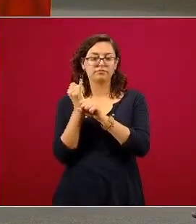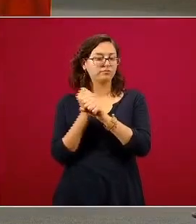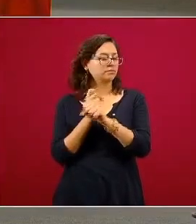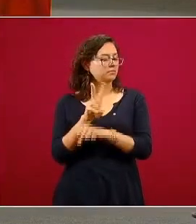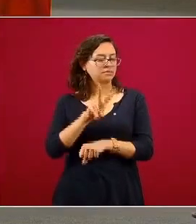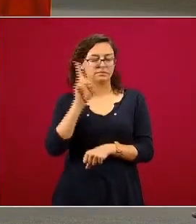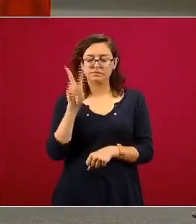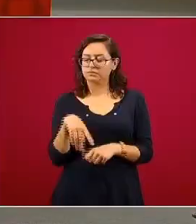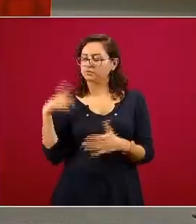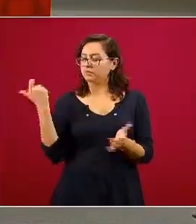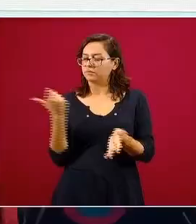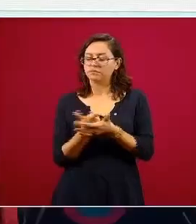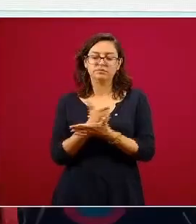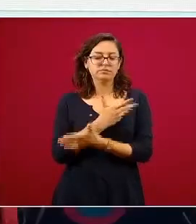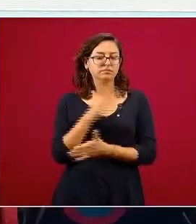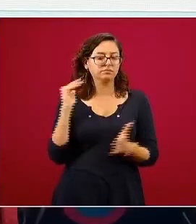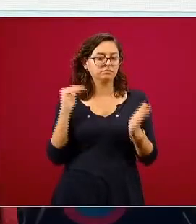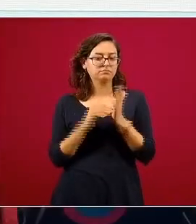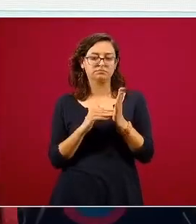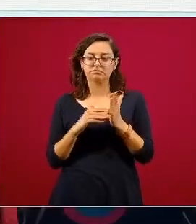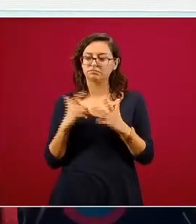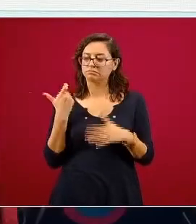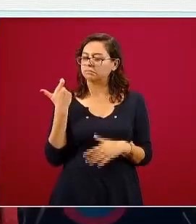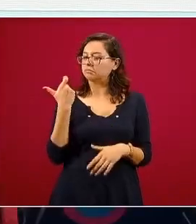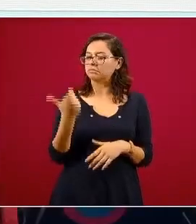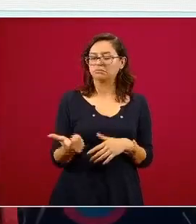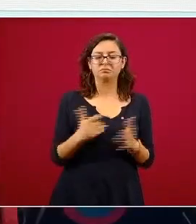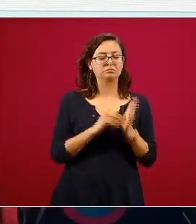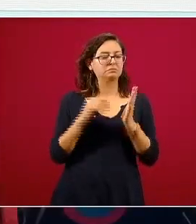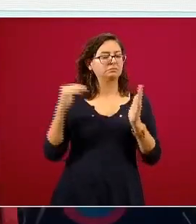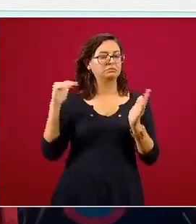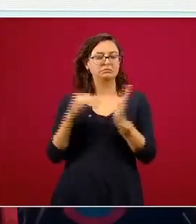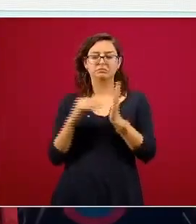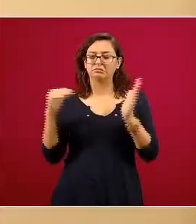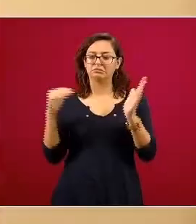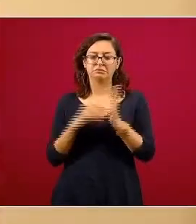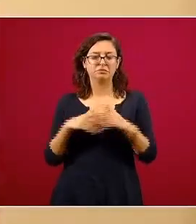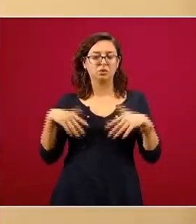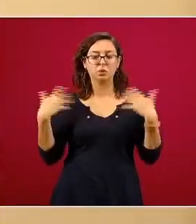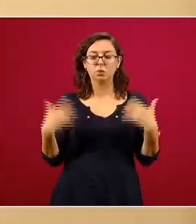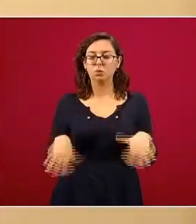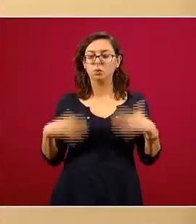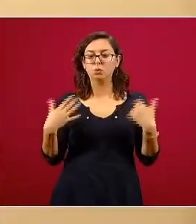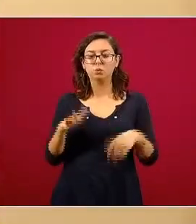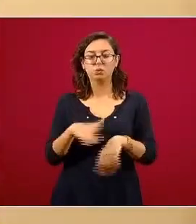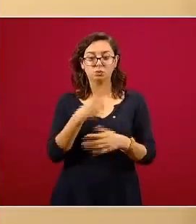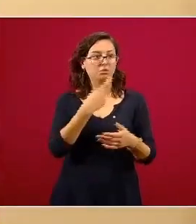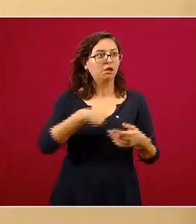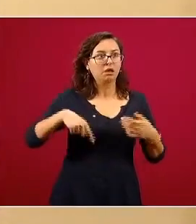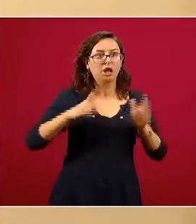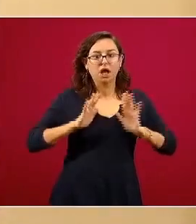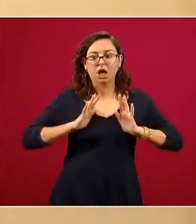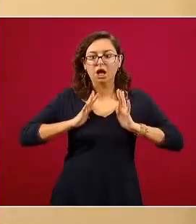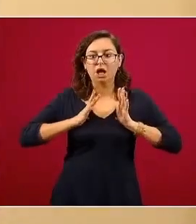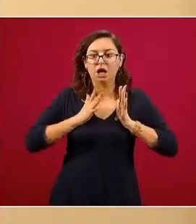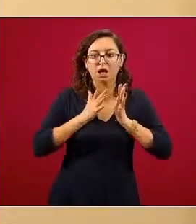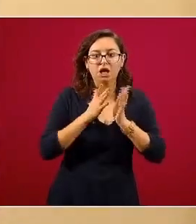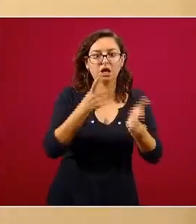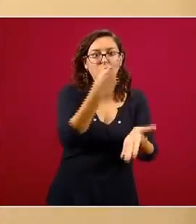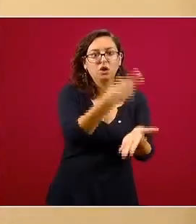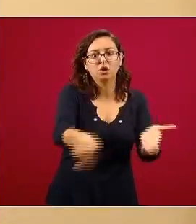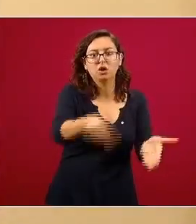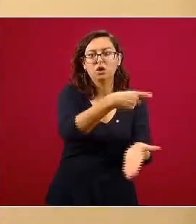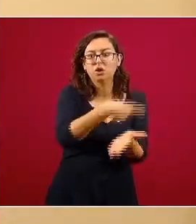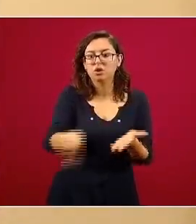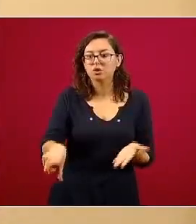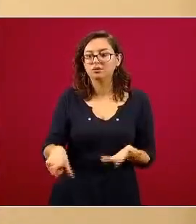miles de pesos, lo estuvieron haciendo porque les recomendaron un fármaco cuando estaban en una